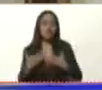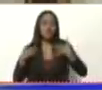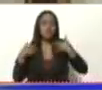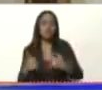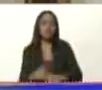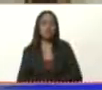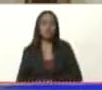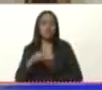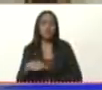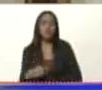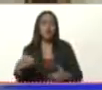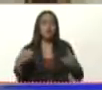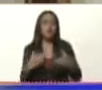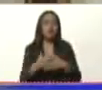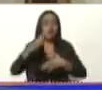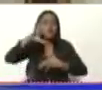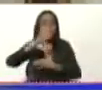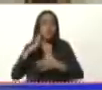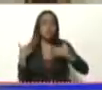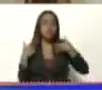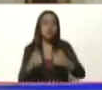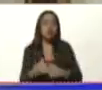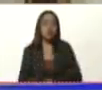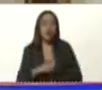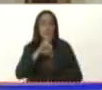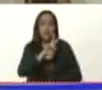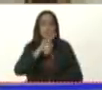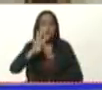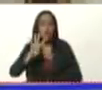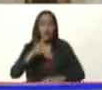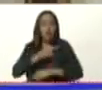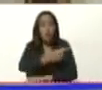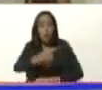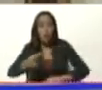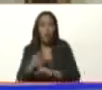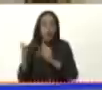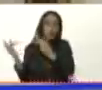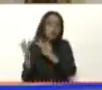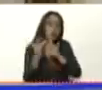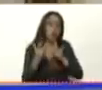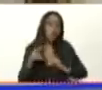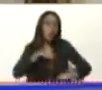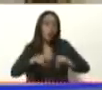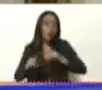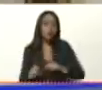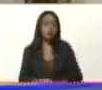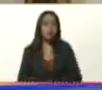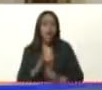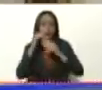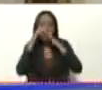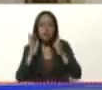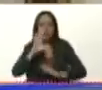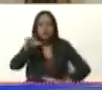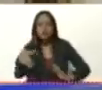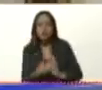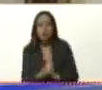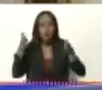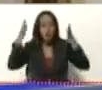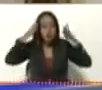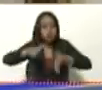Organización Panamericana de la Salud. 24 horas del día de coordinación, atendiendo todas sus